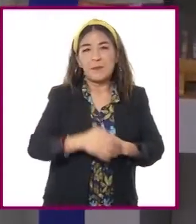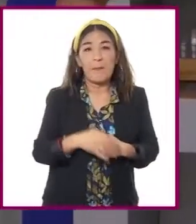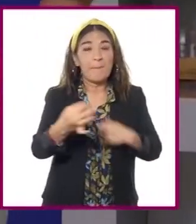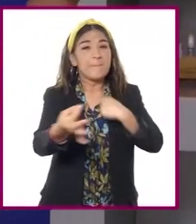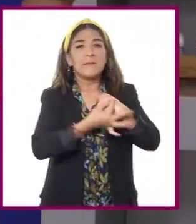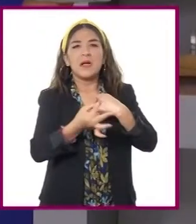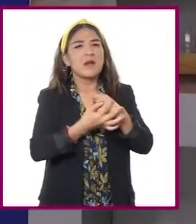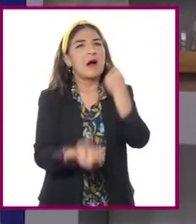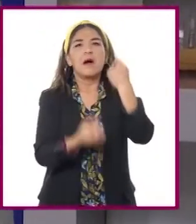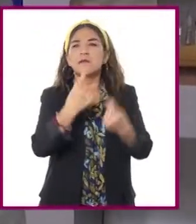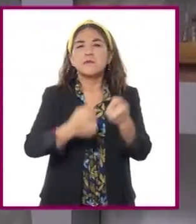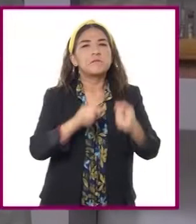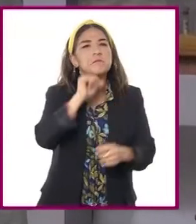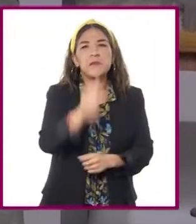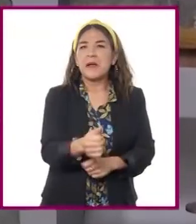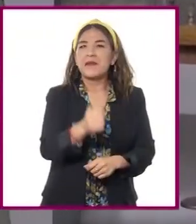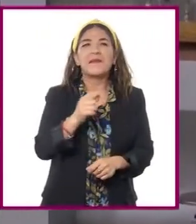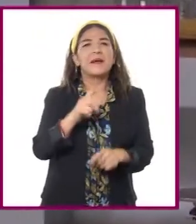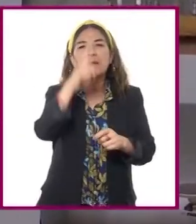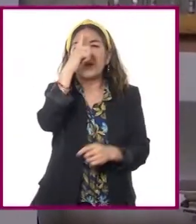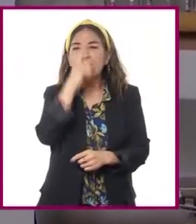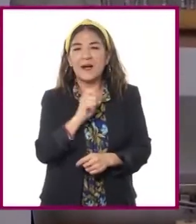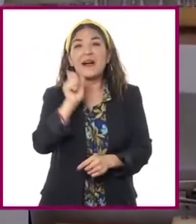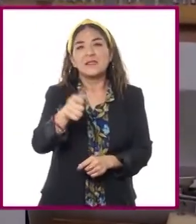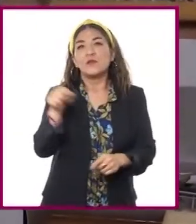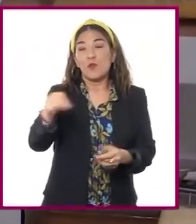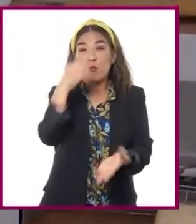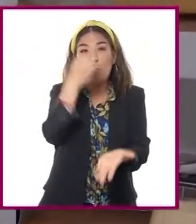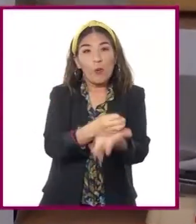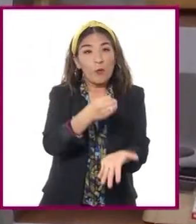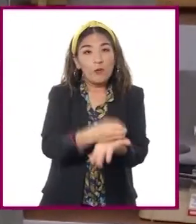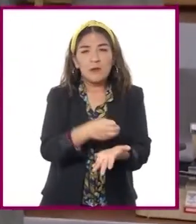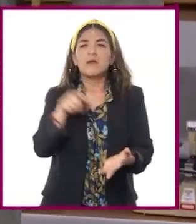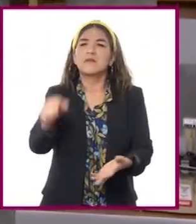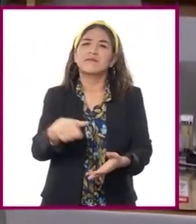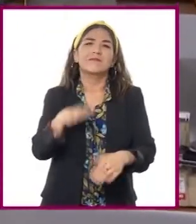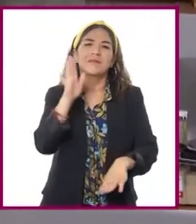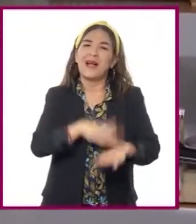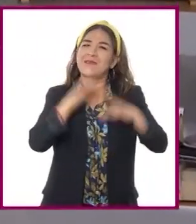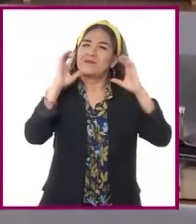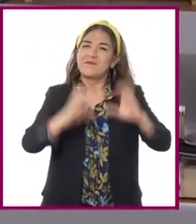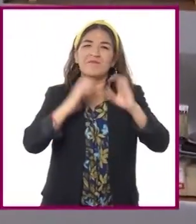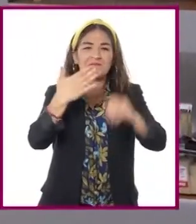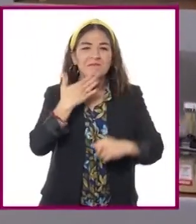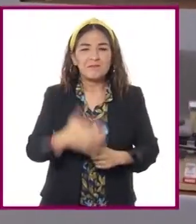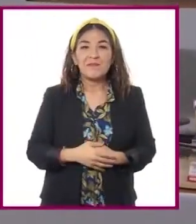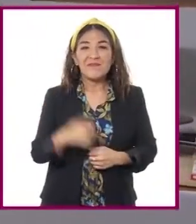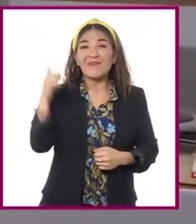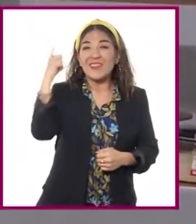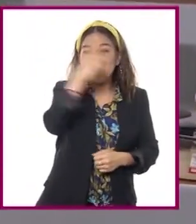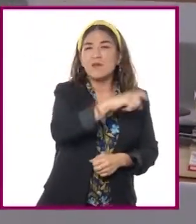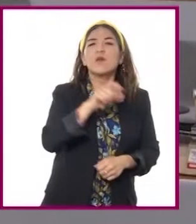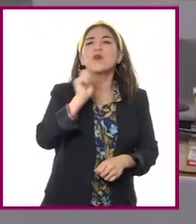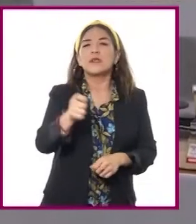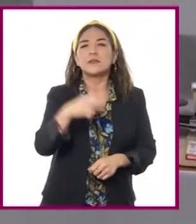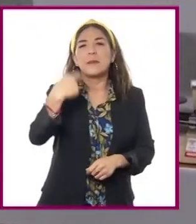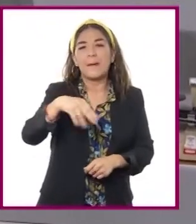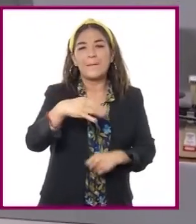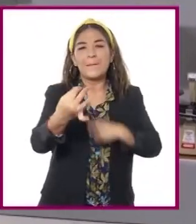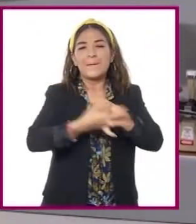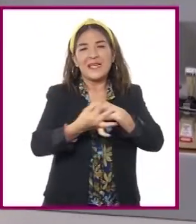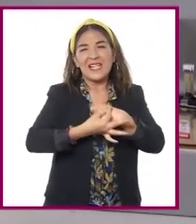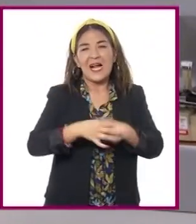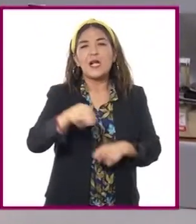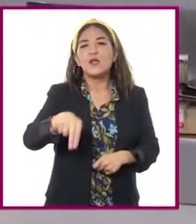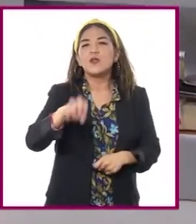por la corrosión. Un ejemplo de ello es el oro. A los metales que difícilmente se corroen se les conoce como metales